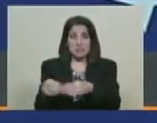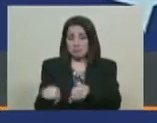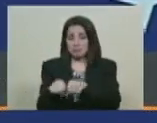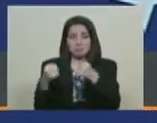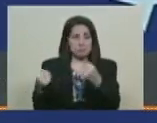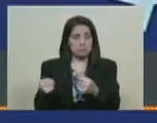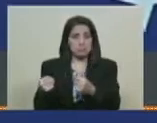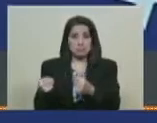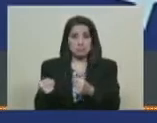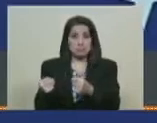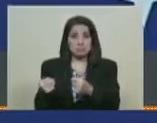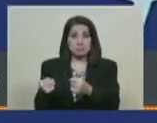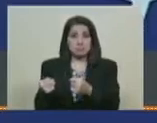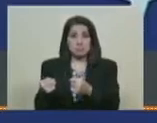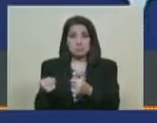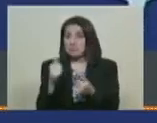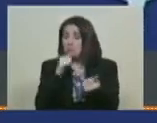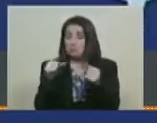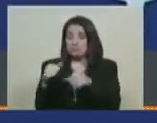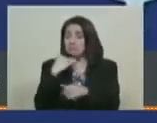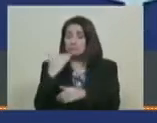destruido, inútil.